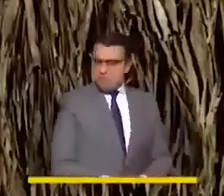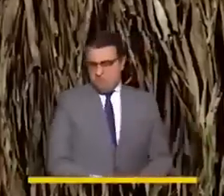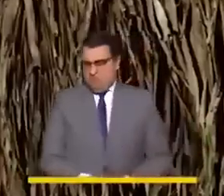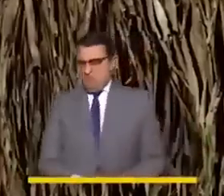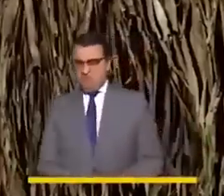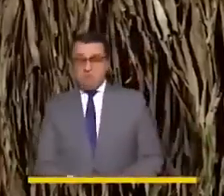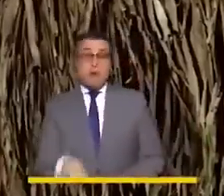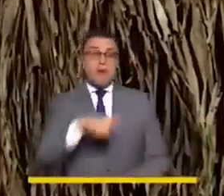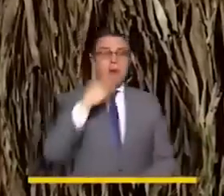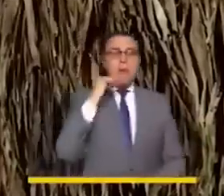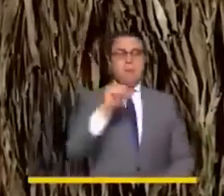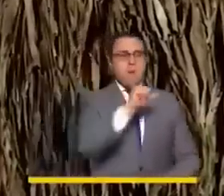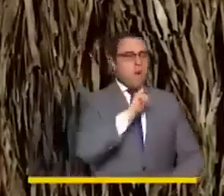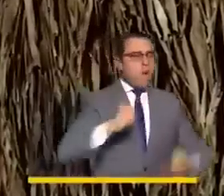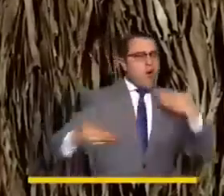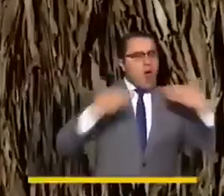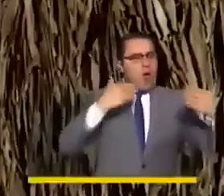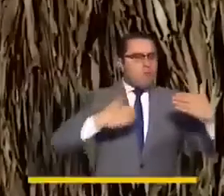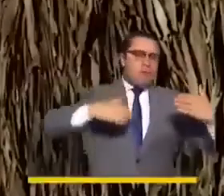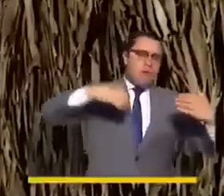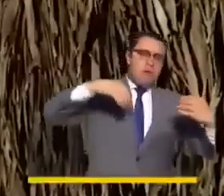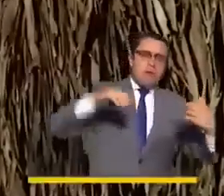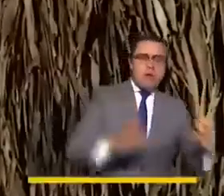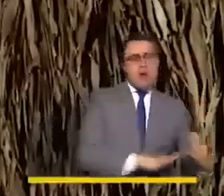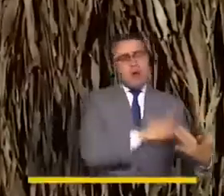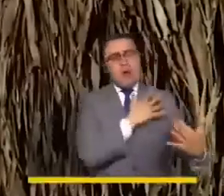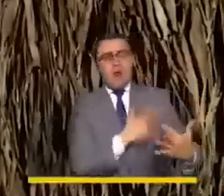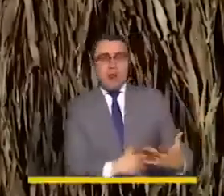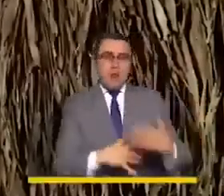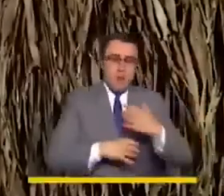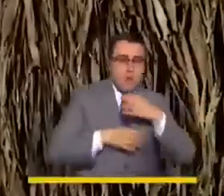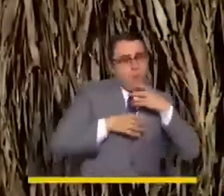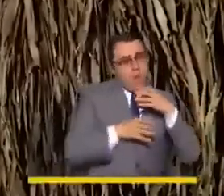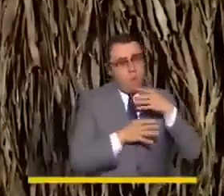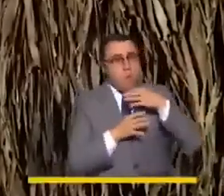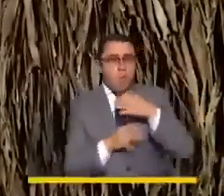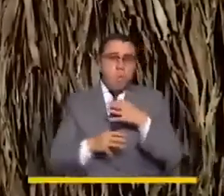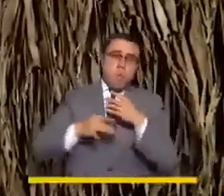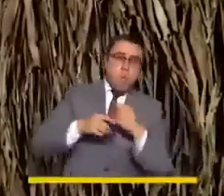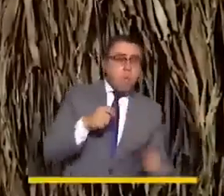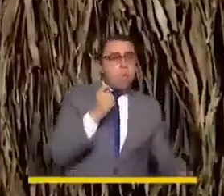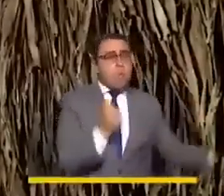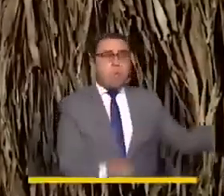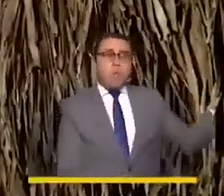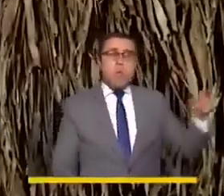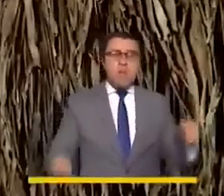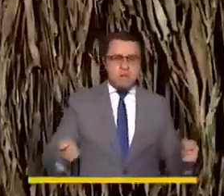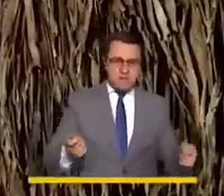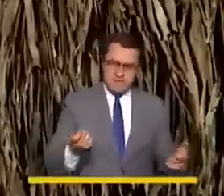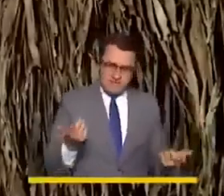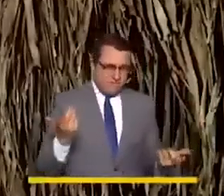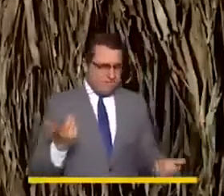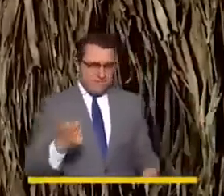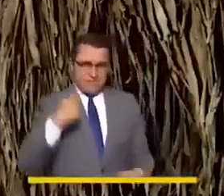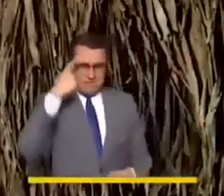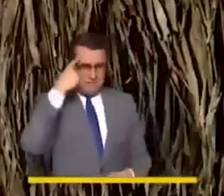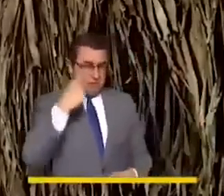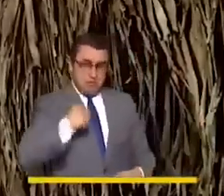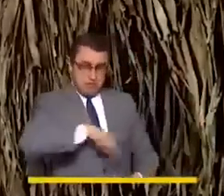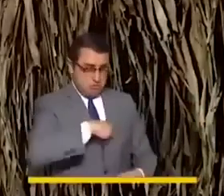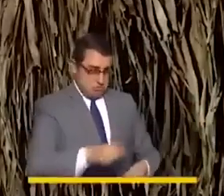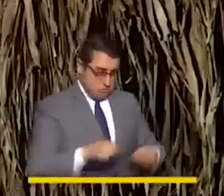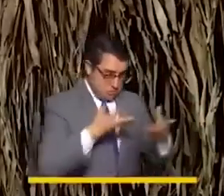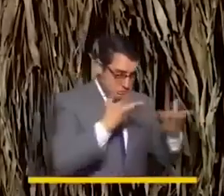campesinas que bailan las gaitas y los porros, Les parecía que eso era